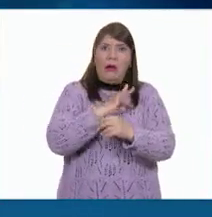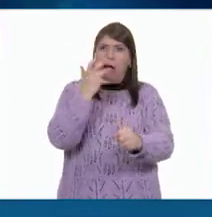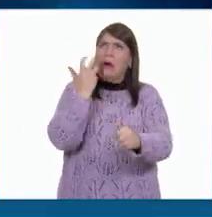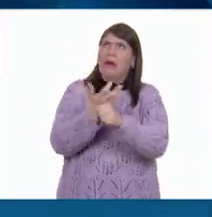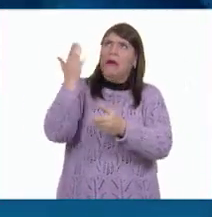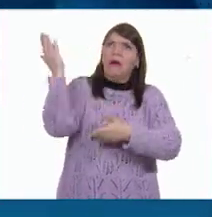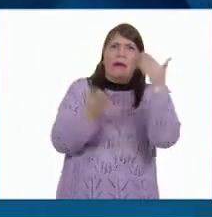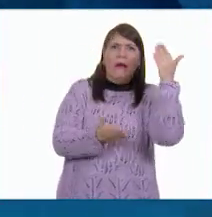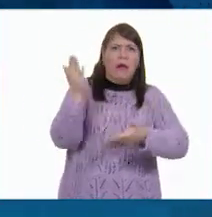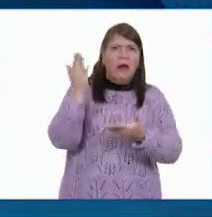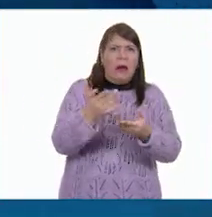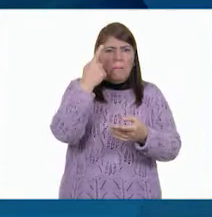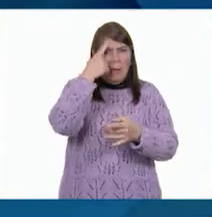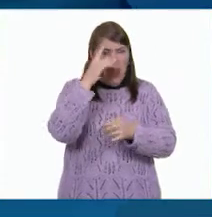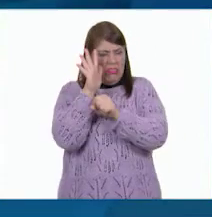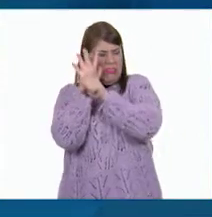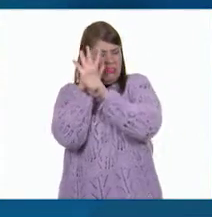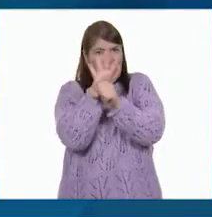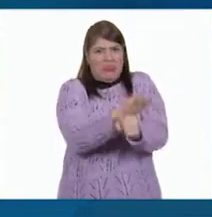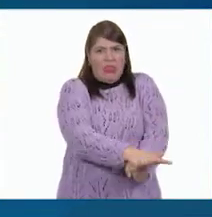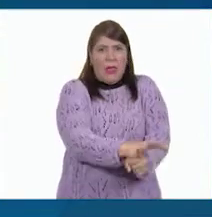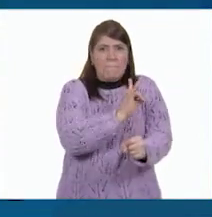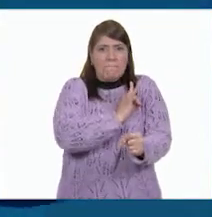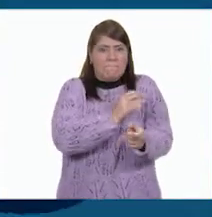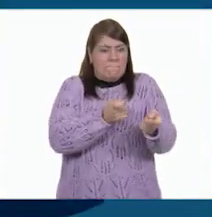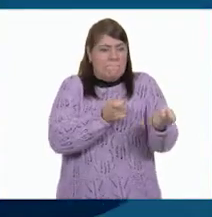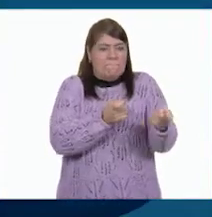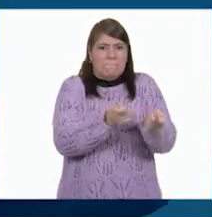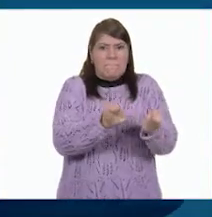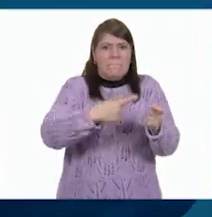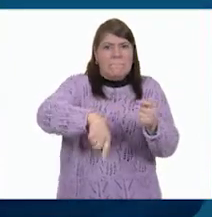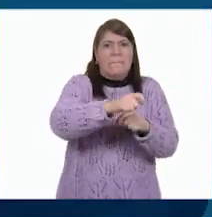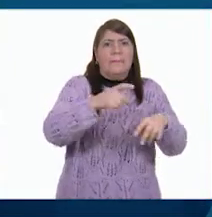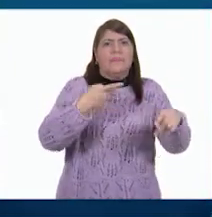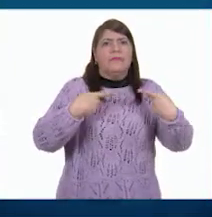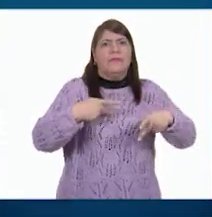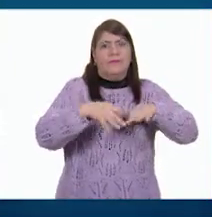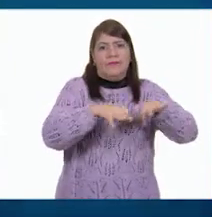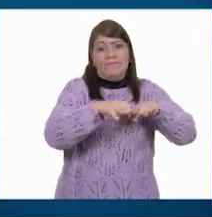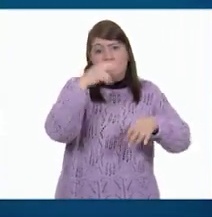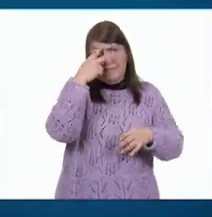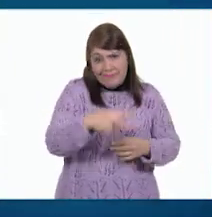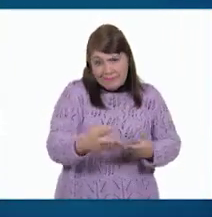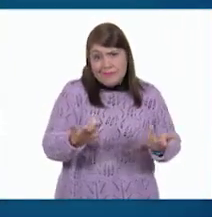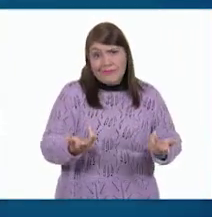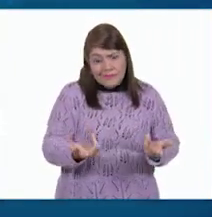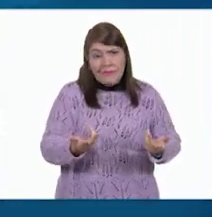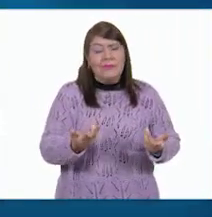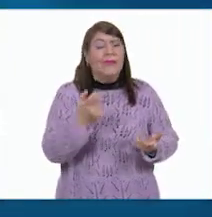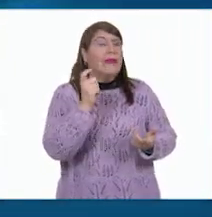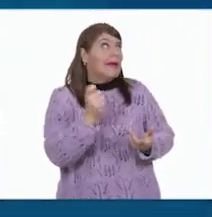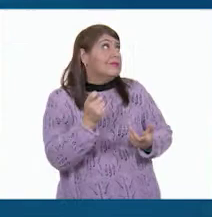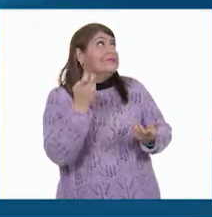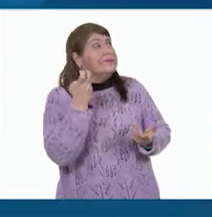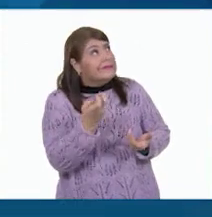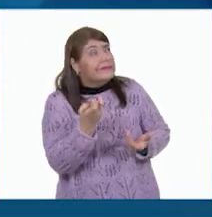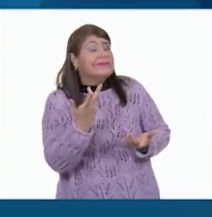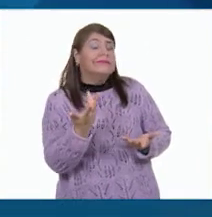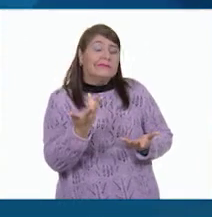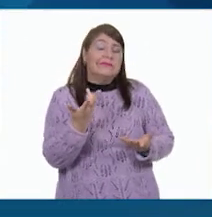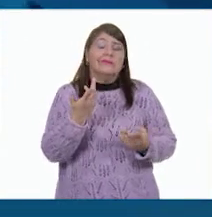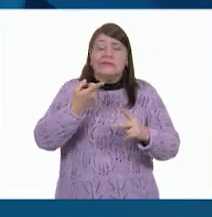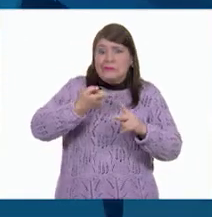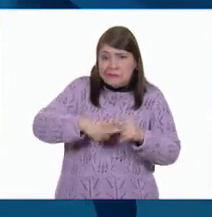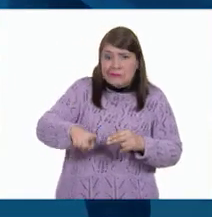norteamericanos para someter a los obreros mexicanos. Y sin duda fue el principio